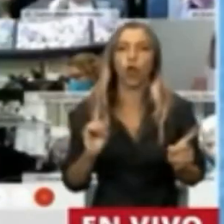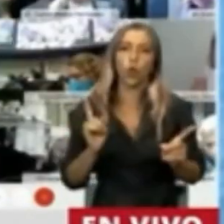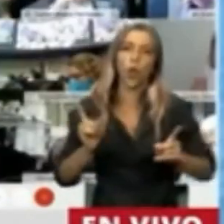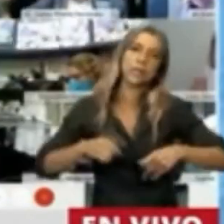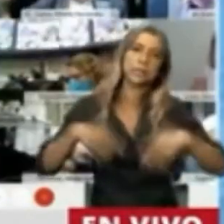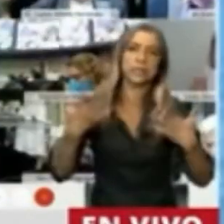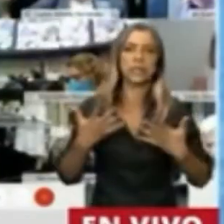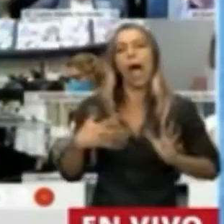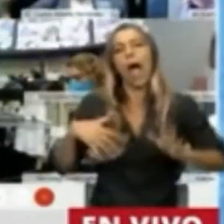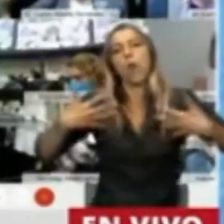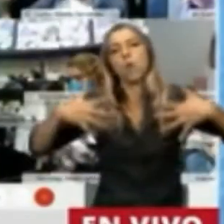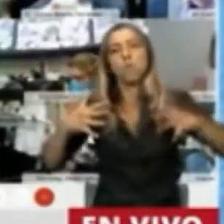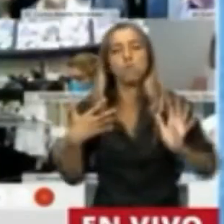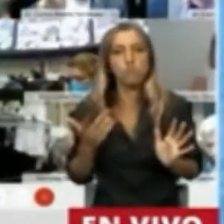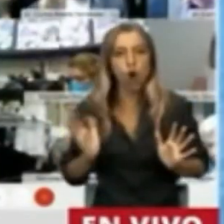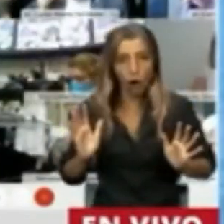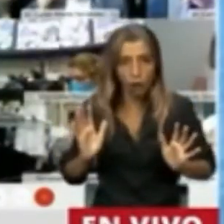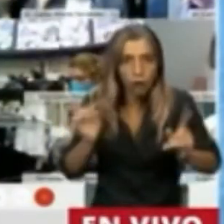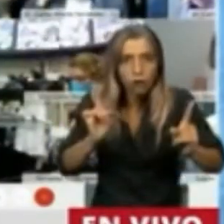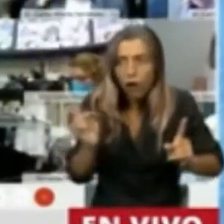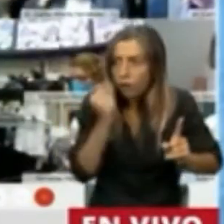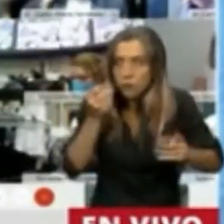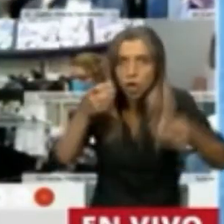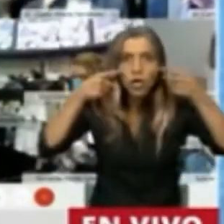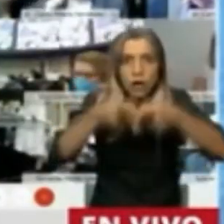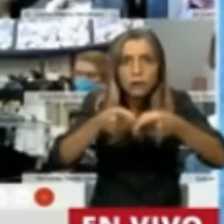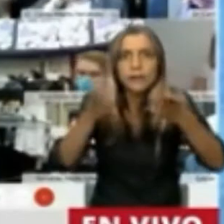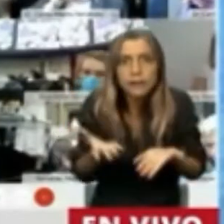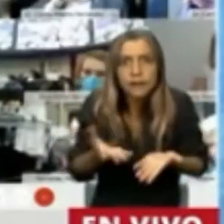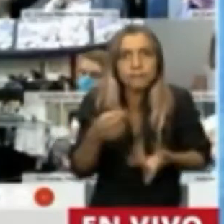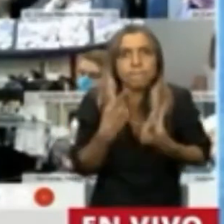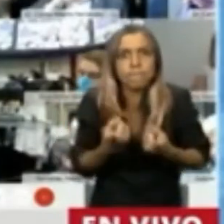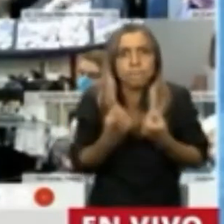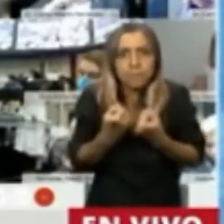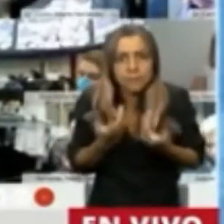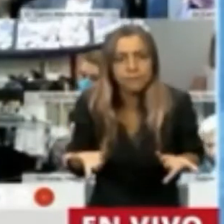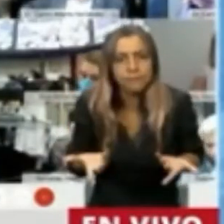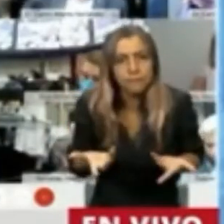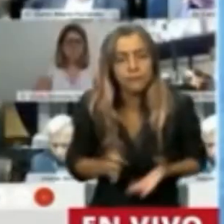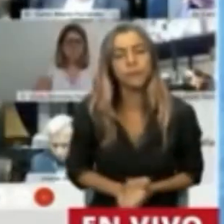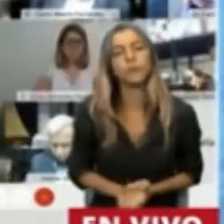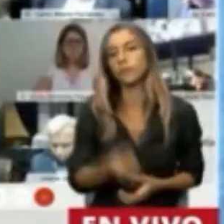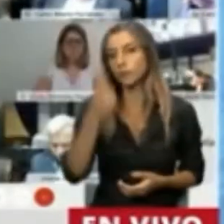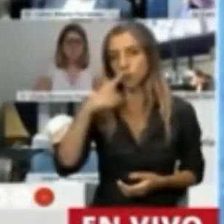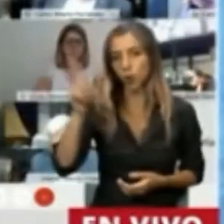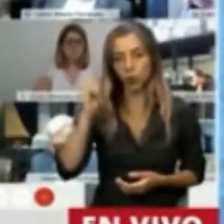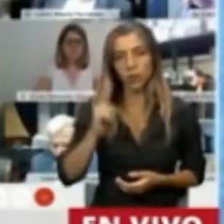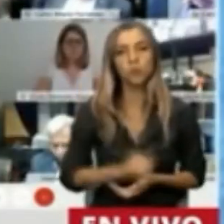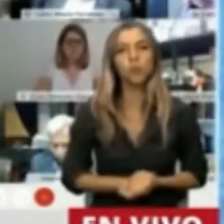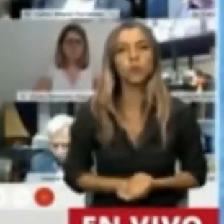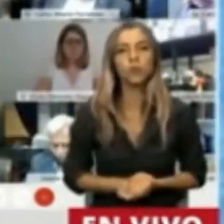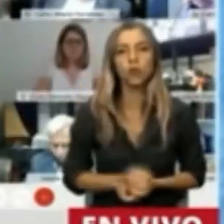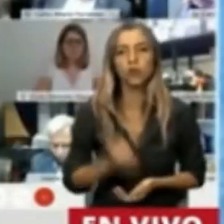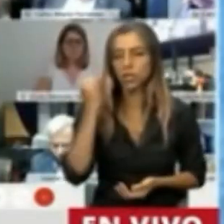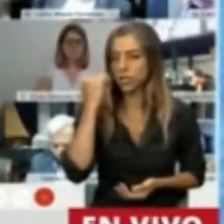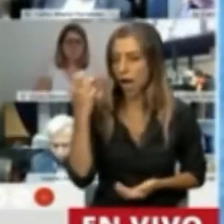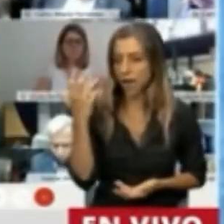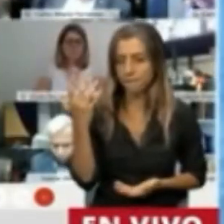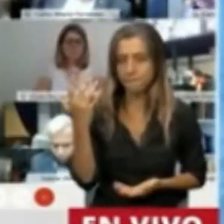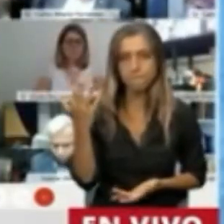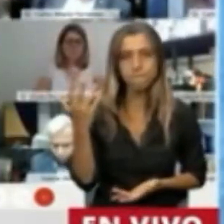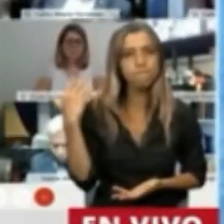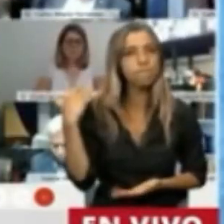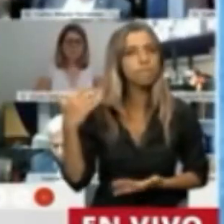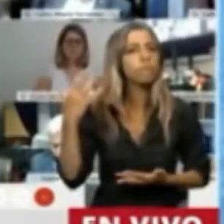de cualquier cosa, no a cualquier precio. Es por eso que ya por último, el día